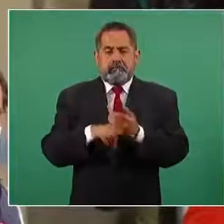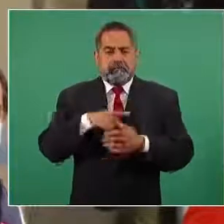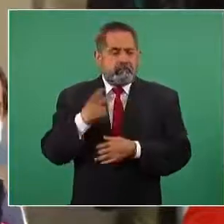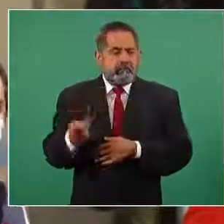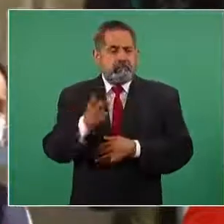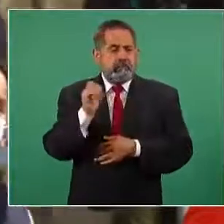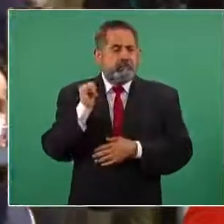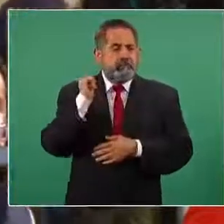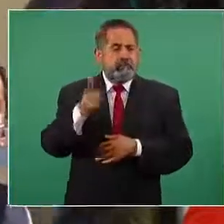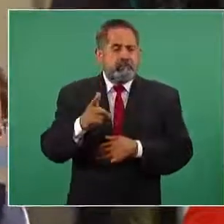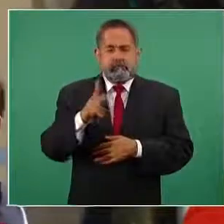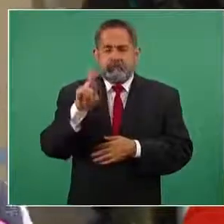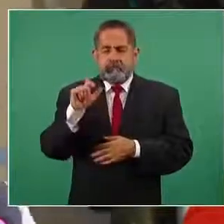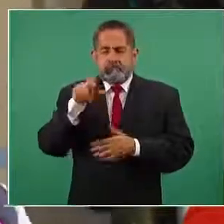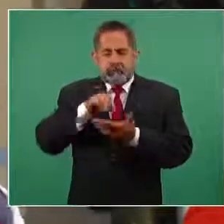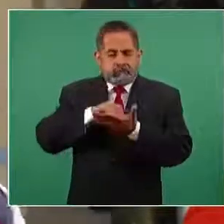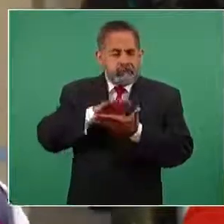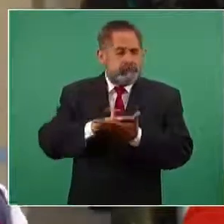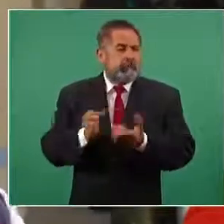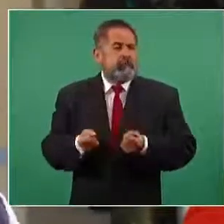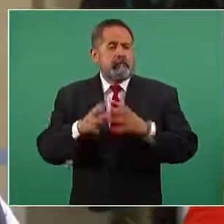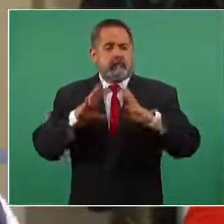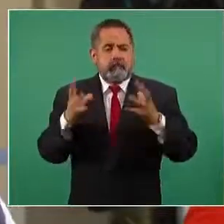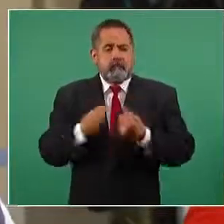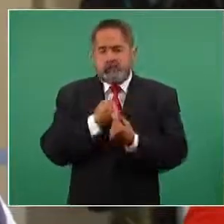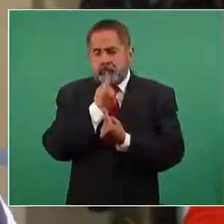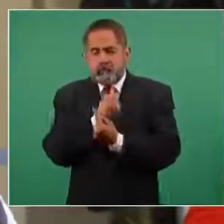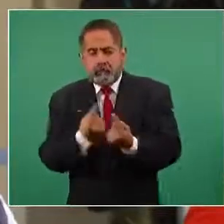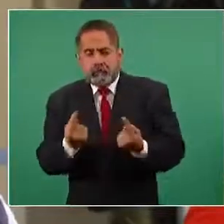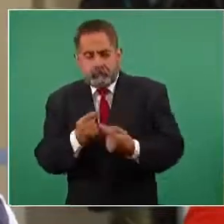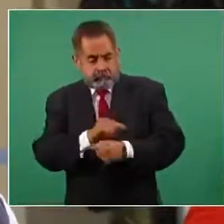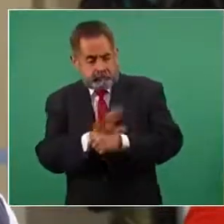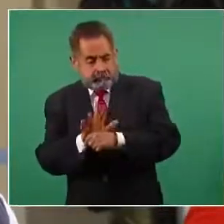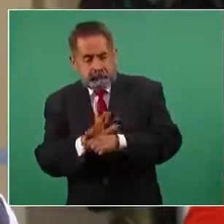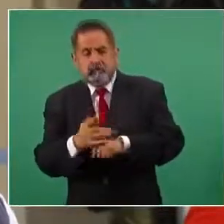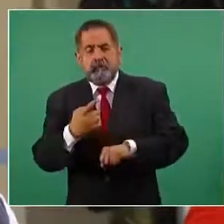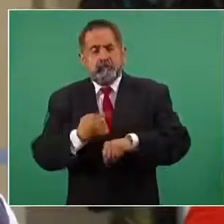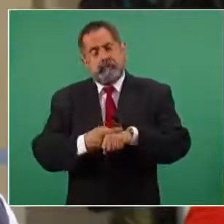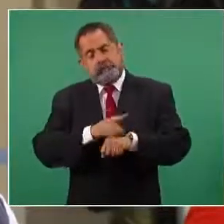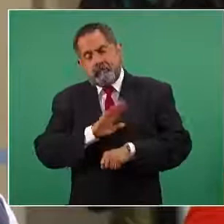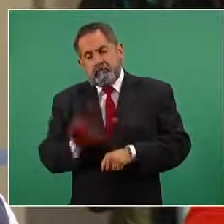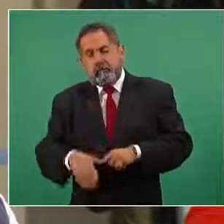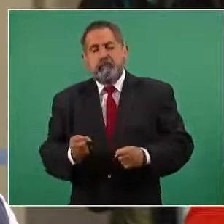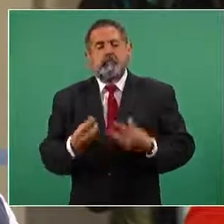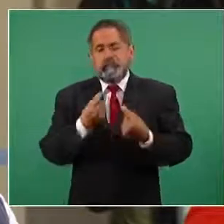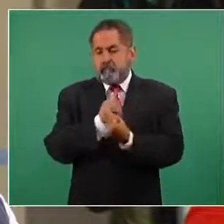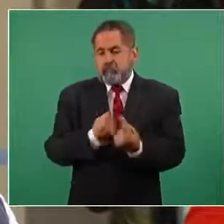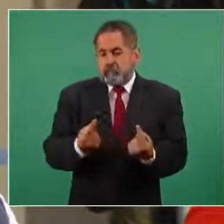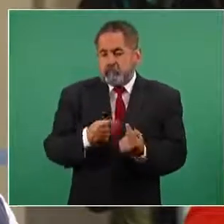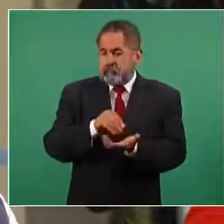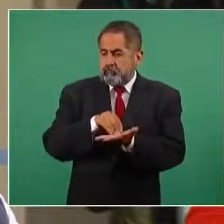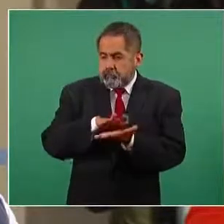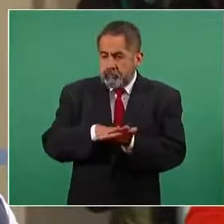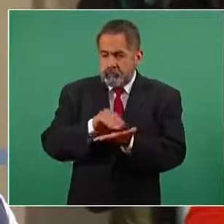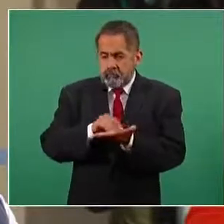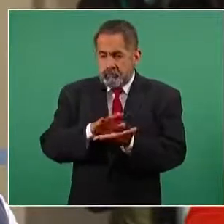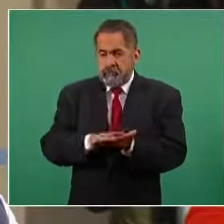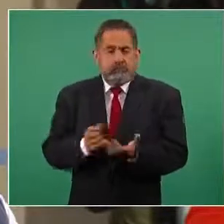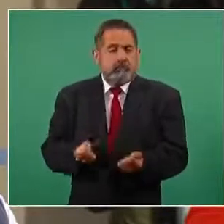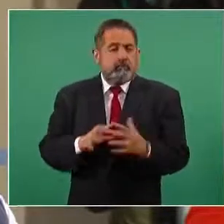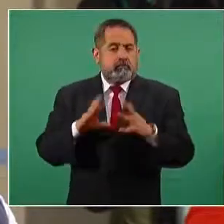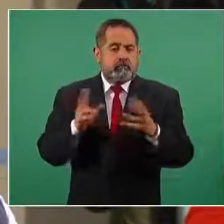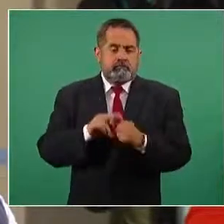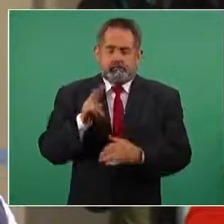una estadística de cuántos niños han perdido la vida por esta pandemia, si hay algún registro de cuántos